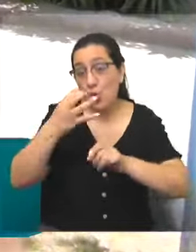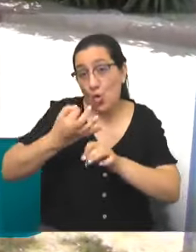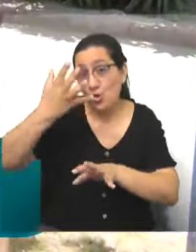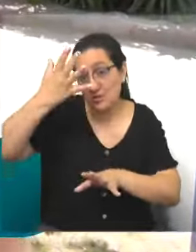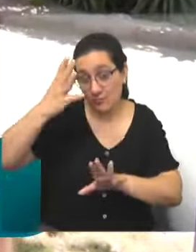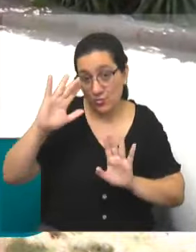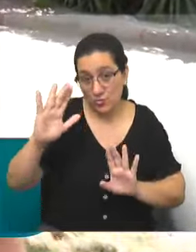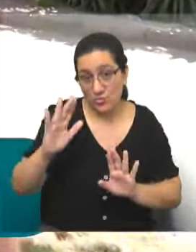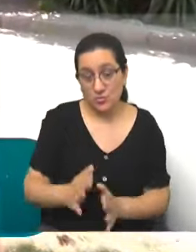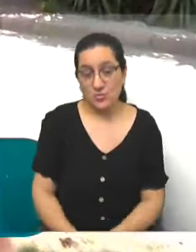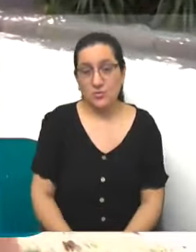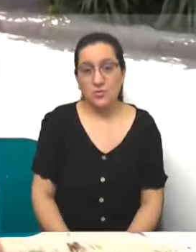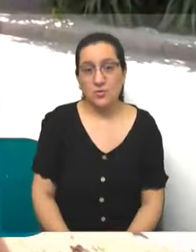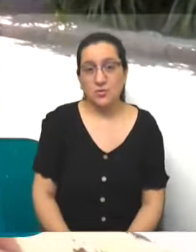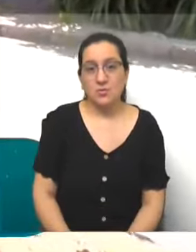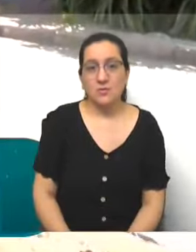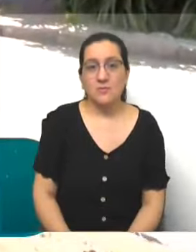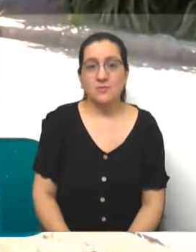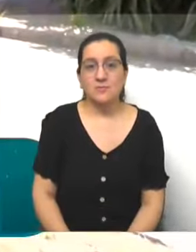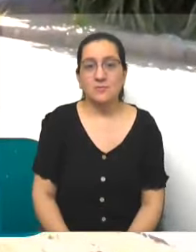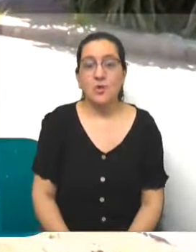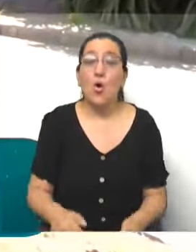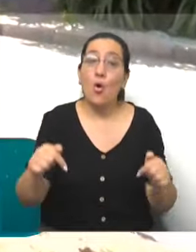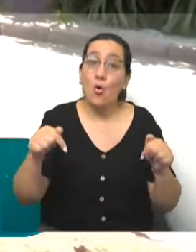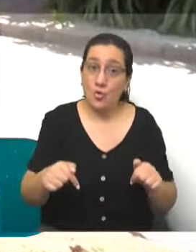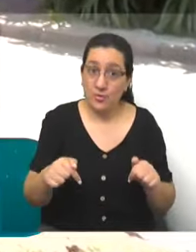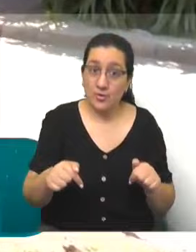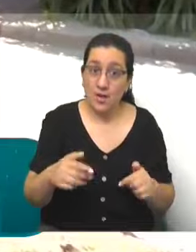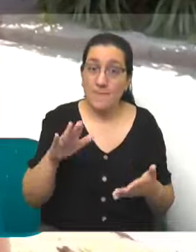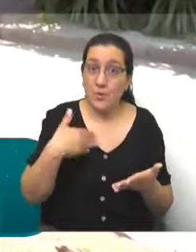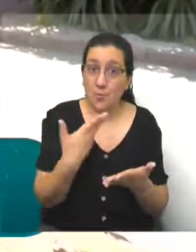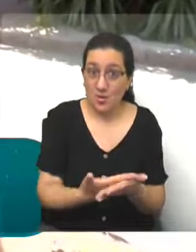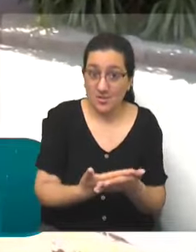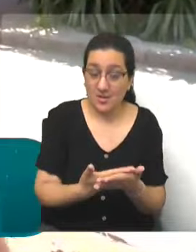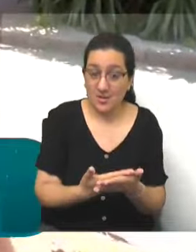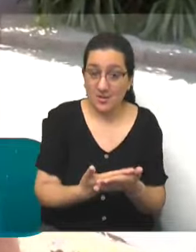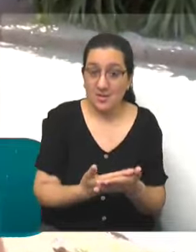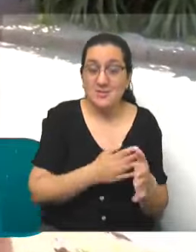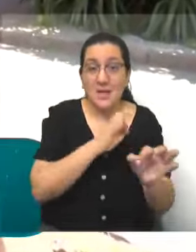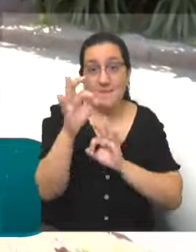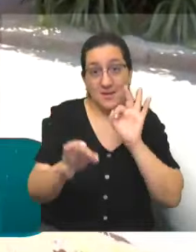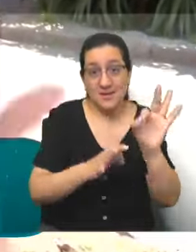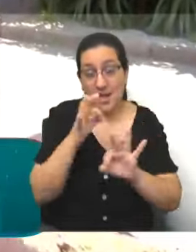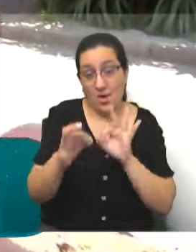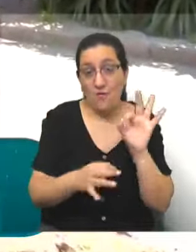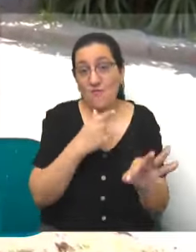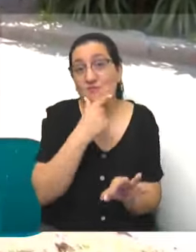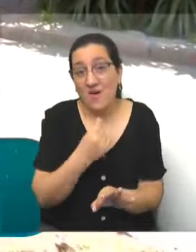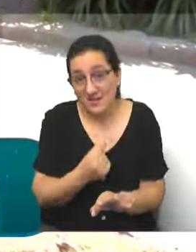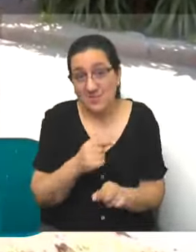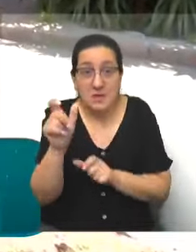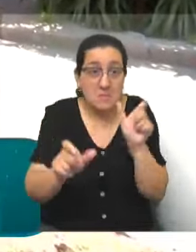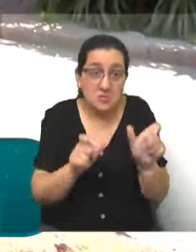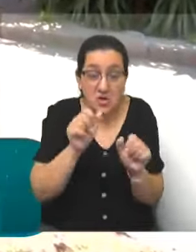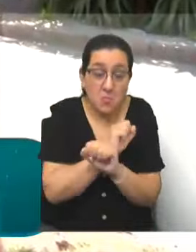esta explicación a distintos niveles, digamos. Hoy la propuesta es explicarlo de cierta manera para que quienes están en sus casas,